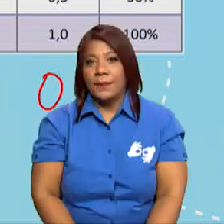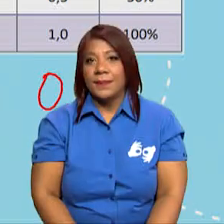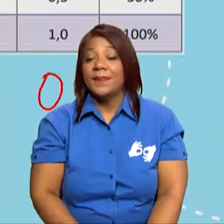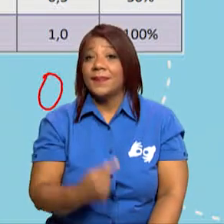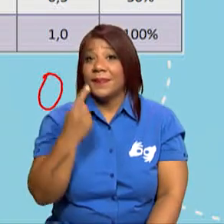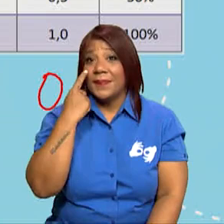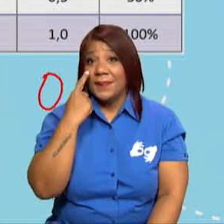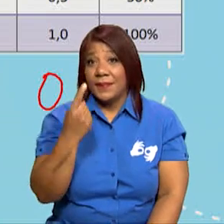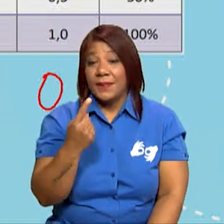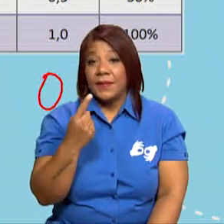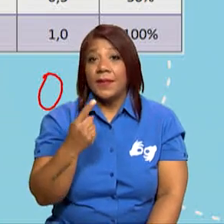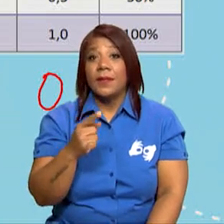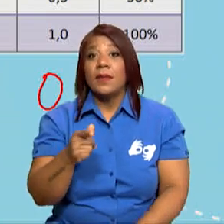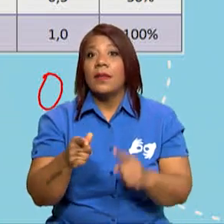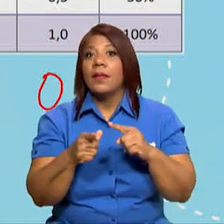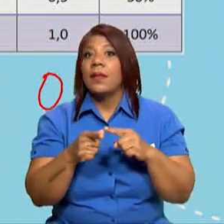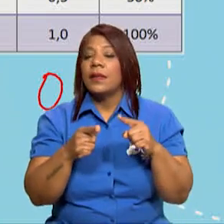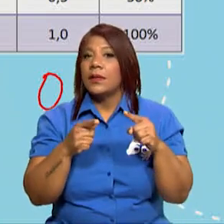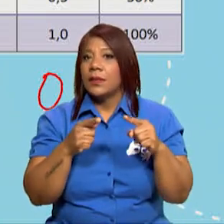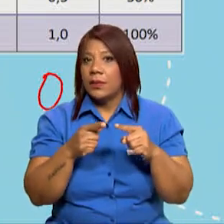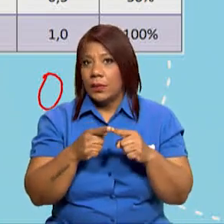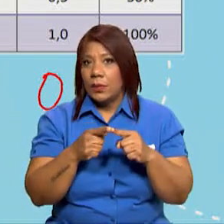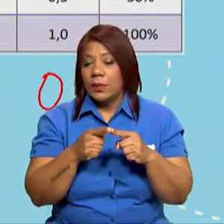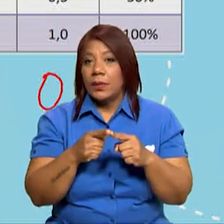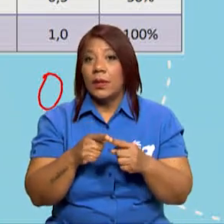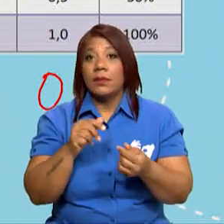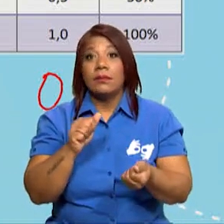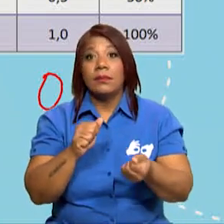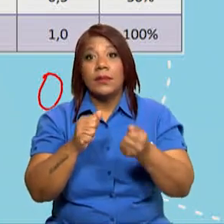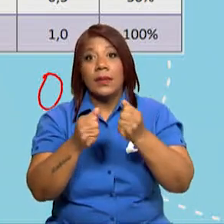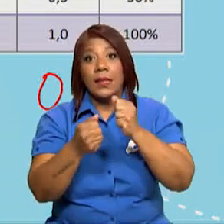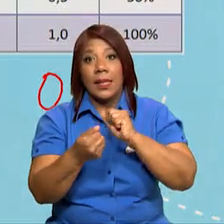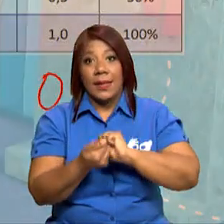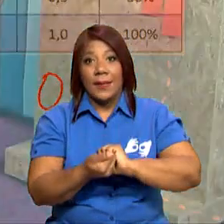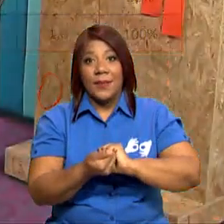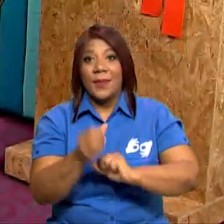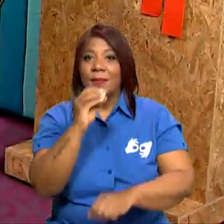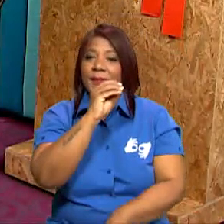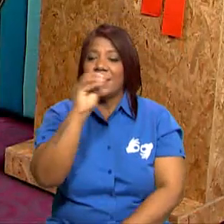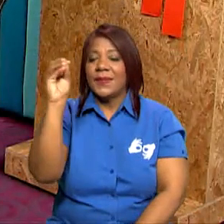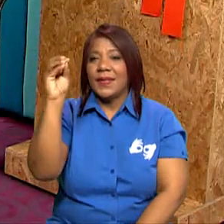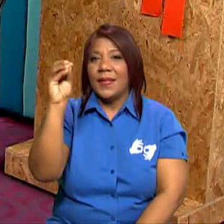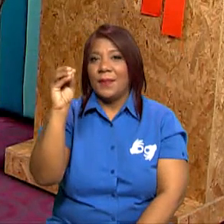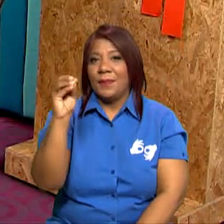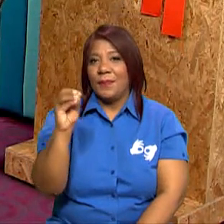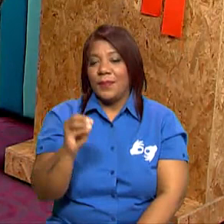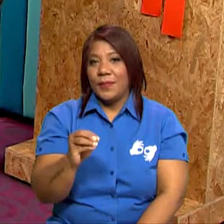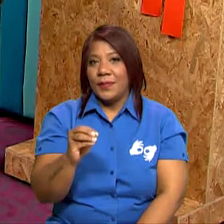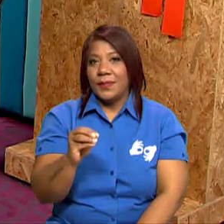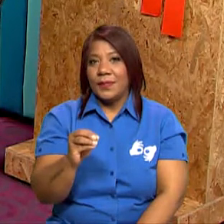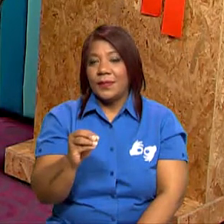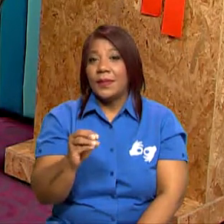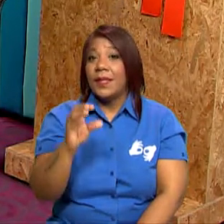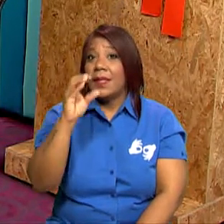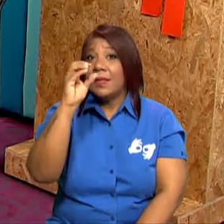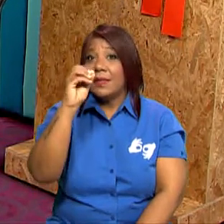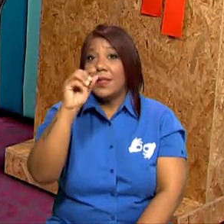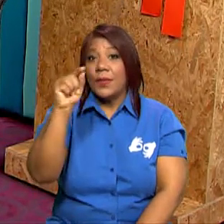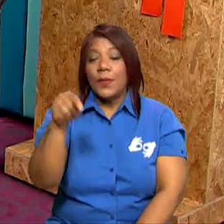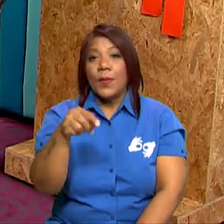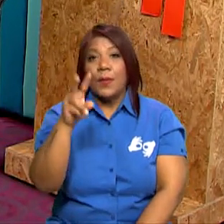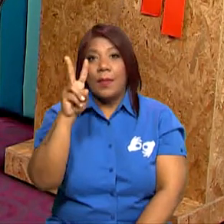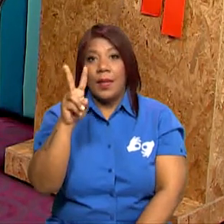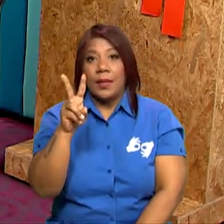luego al lado también podemos representar la frecuencia relativa como un porcentaje. Es decir, que ese 0,2 lo podemos